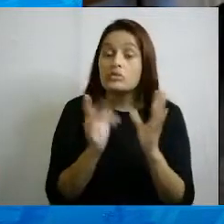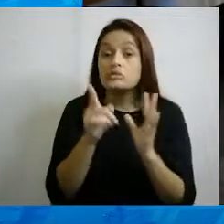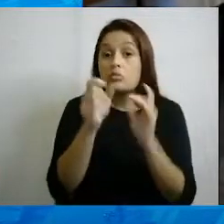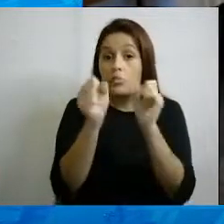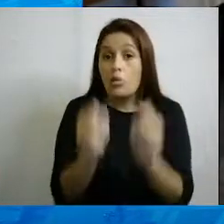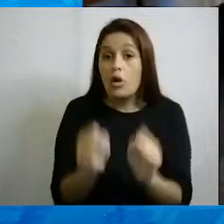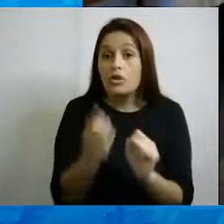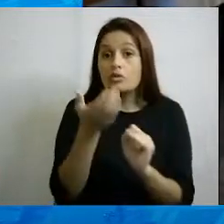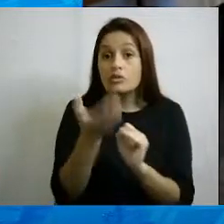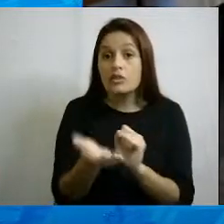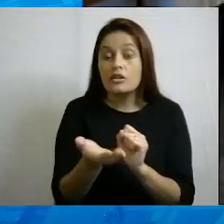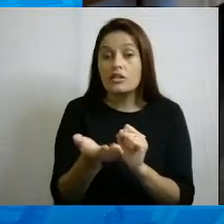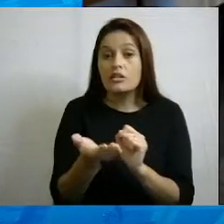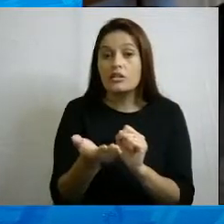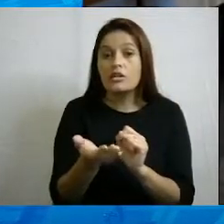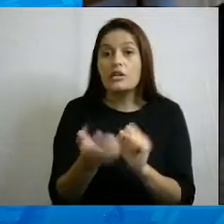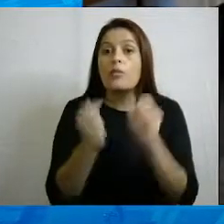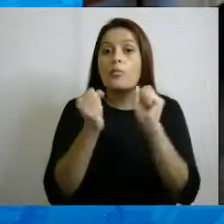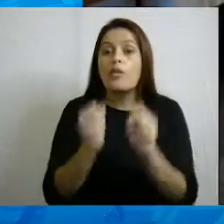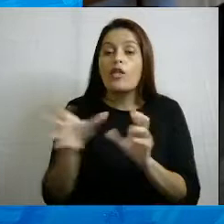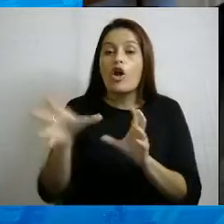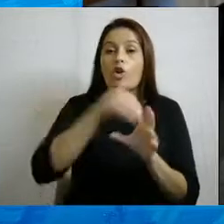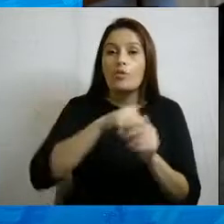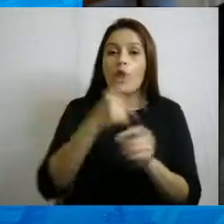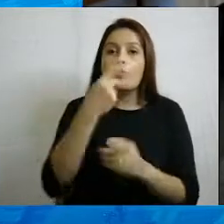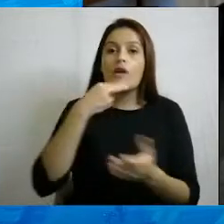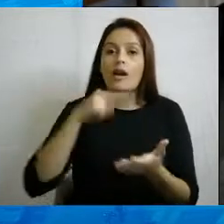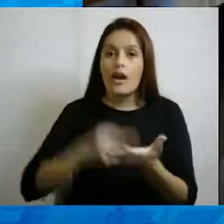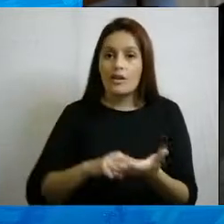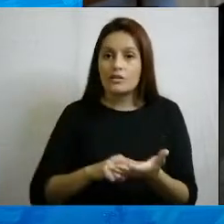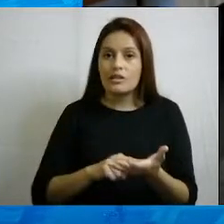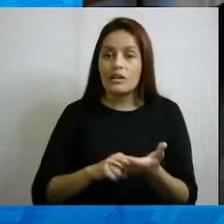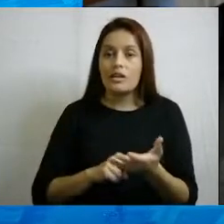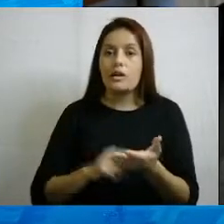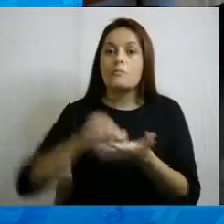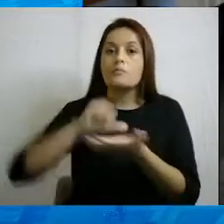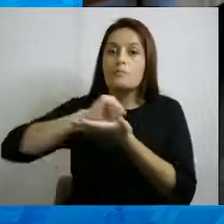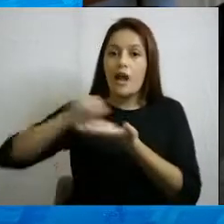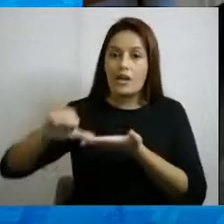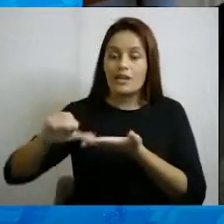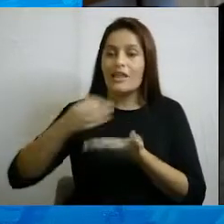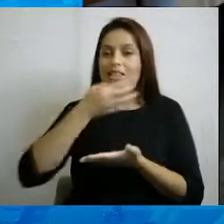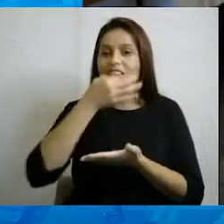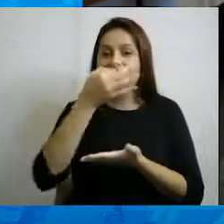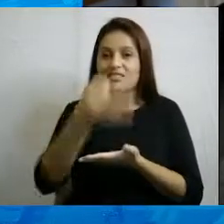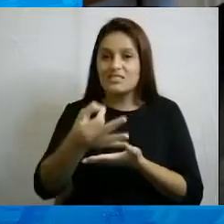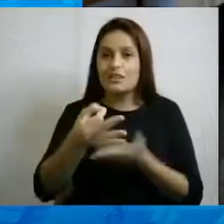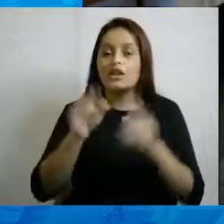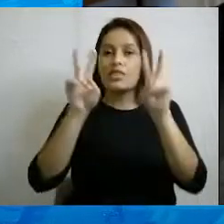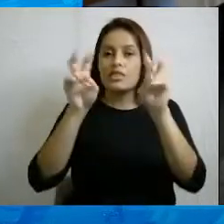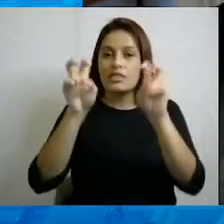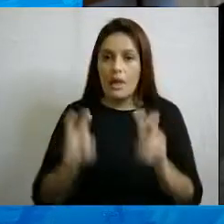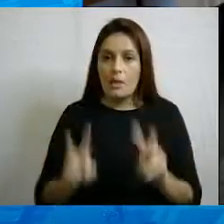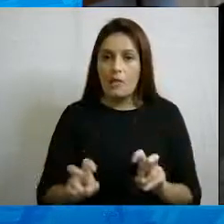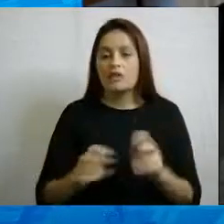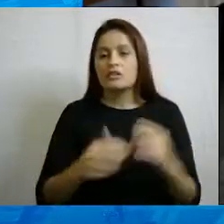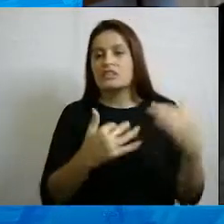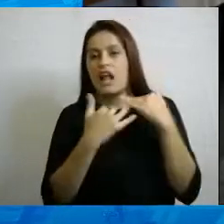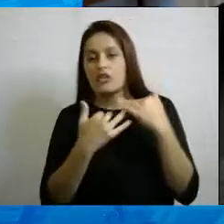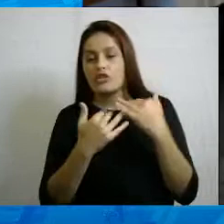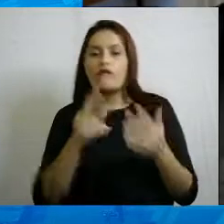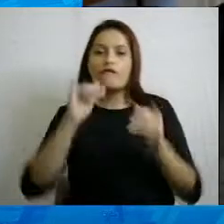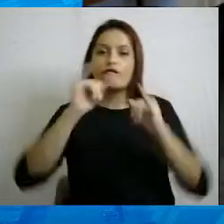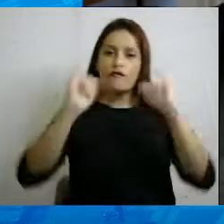posible también, que pueda incorporarse una carta en oficina aparte mencionando el descontento, ya sea por el trato, la